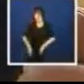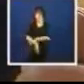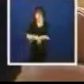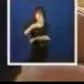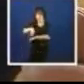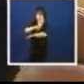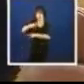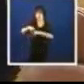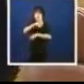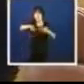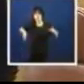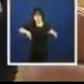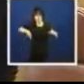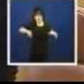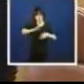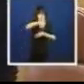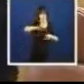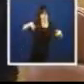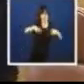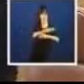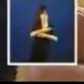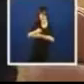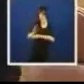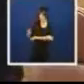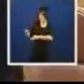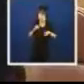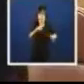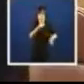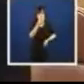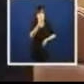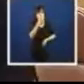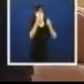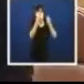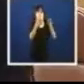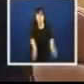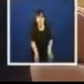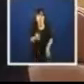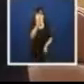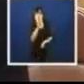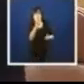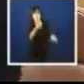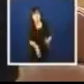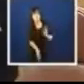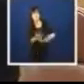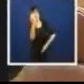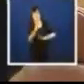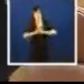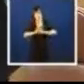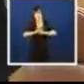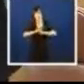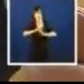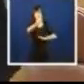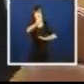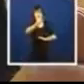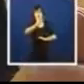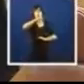do Partido Popular de Galicia, vostede deu o visto bo a que o señor Conde Roa fose candidato á alcaldía, pese a que reside